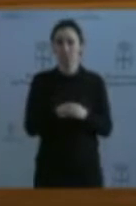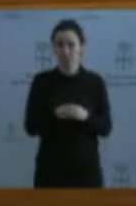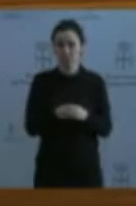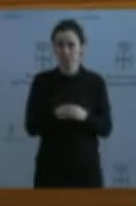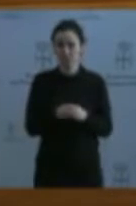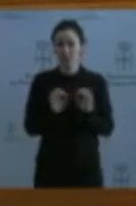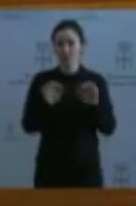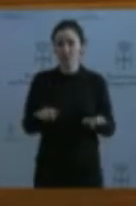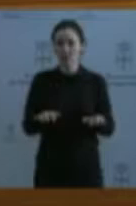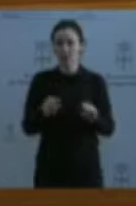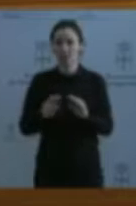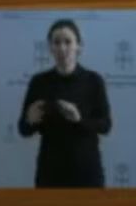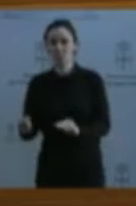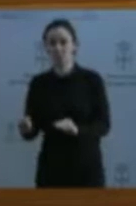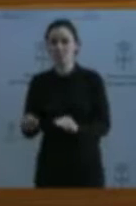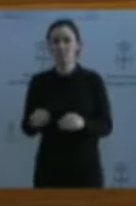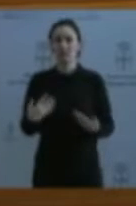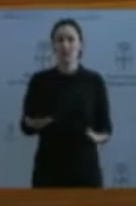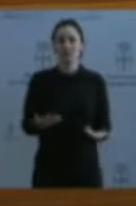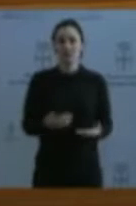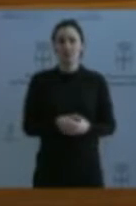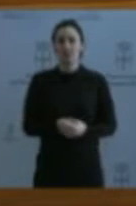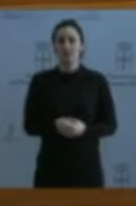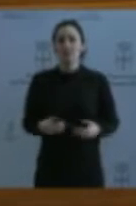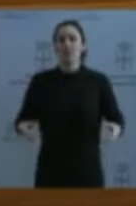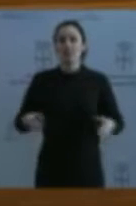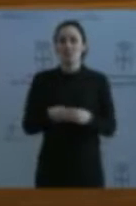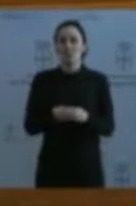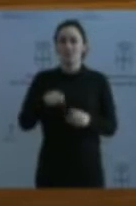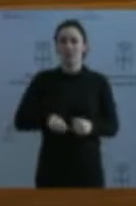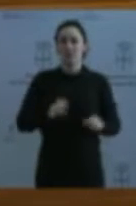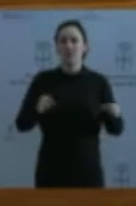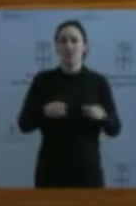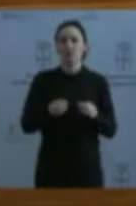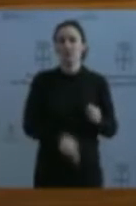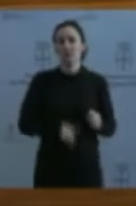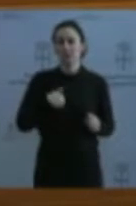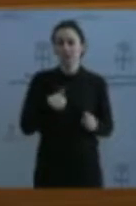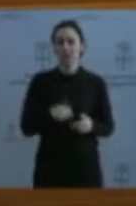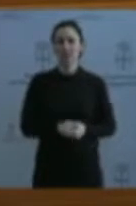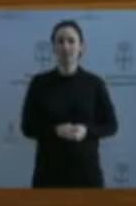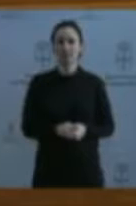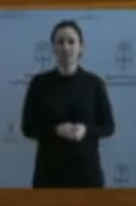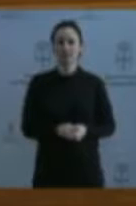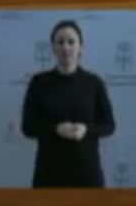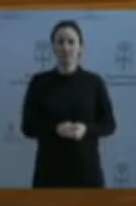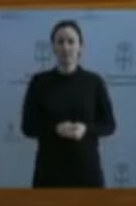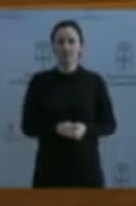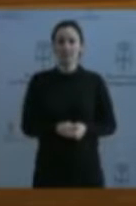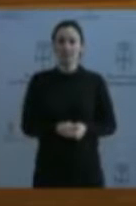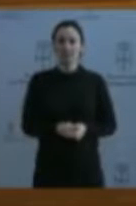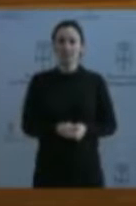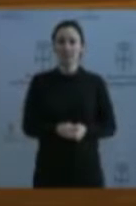y desde el Grupo Parlamentario aquí en la Junta General. Precisamente hemos hecho un